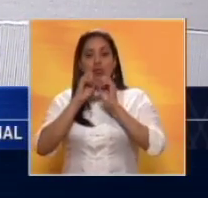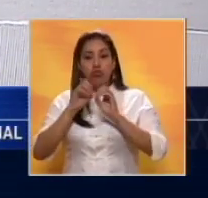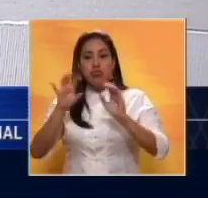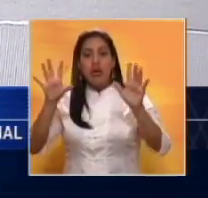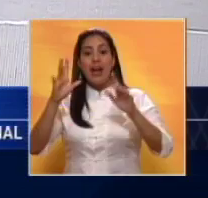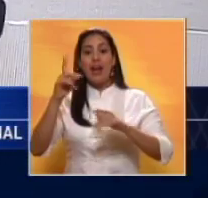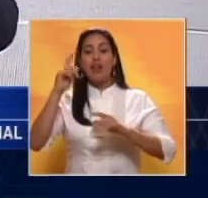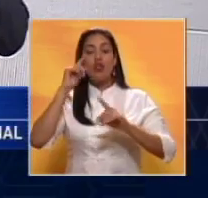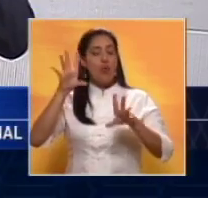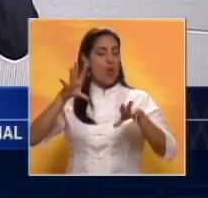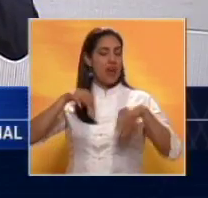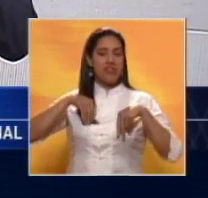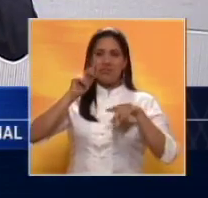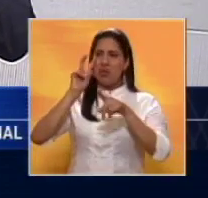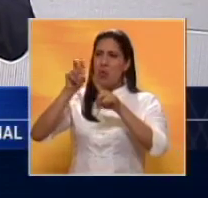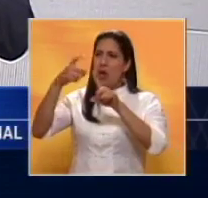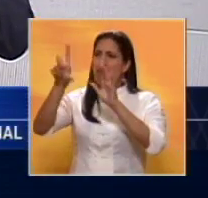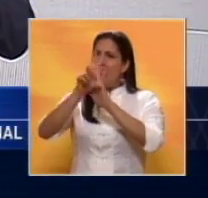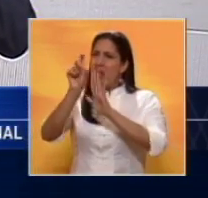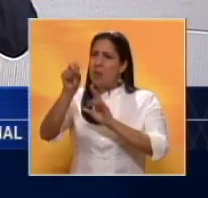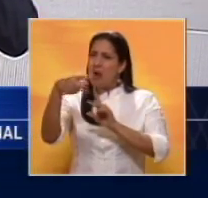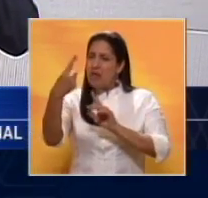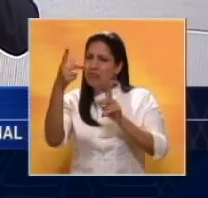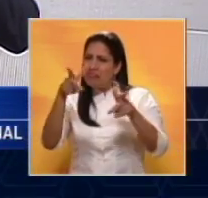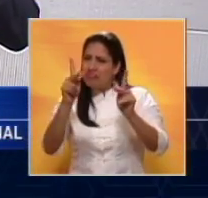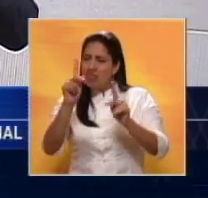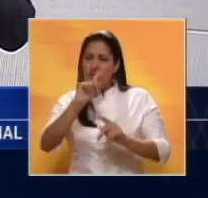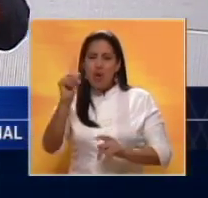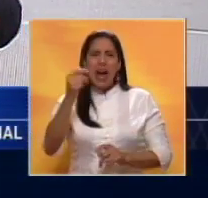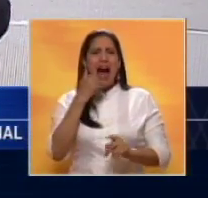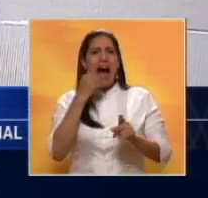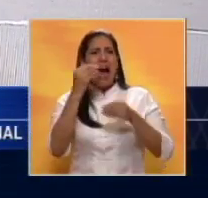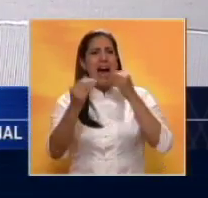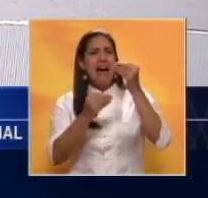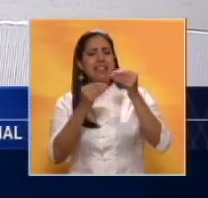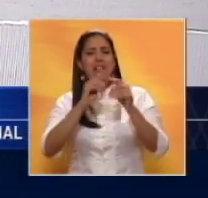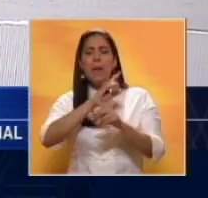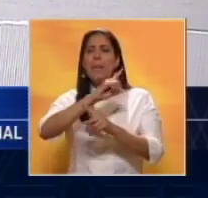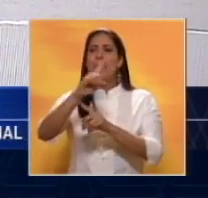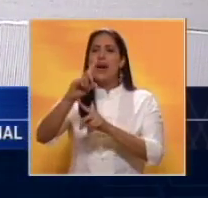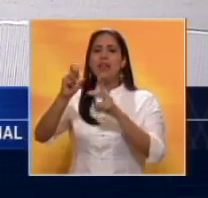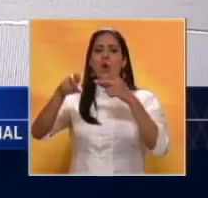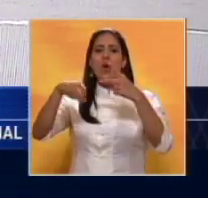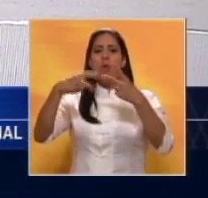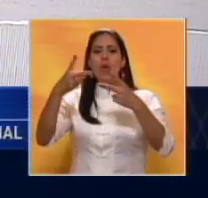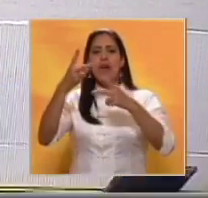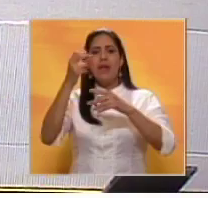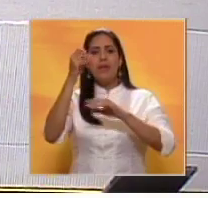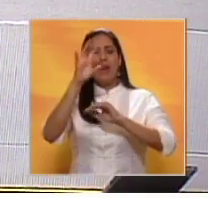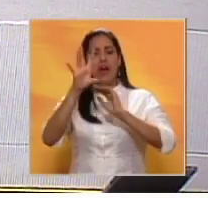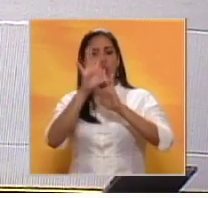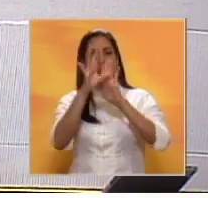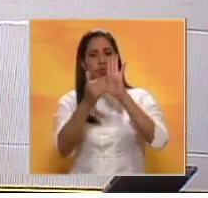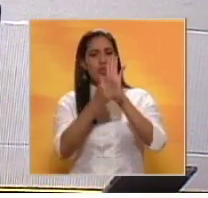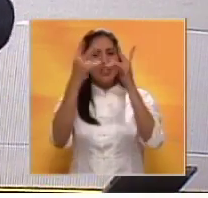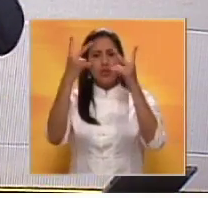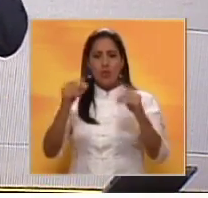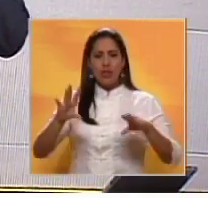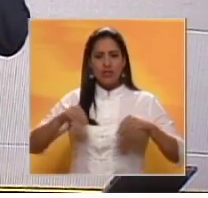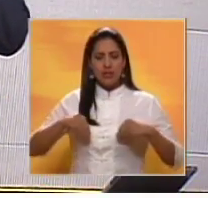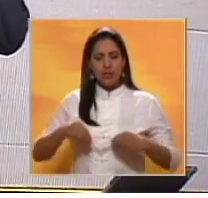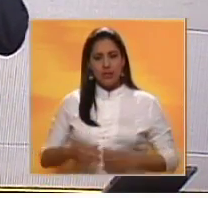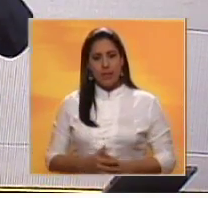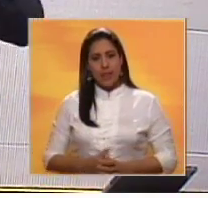dicen que no reconocerán como legales ningún acto que emane de la Asamblea Fraudulenta